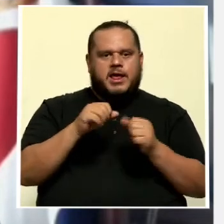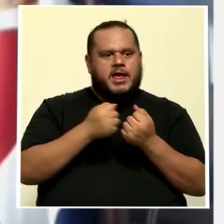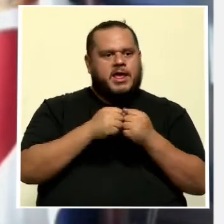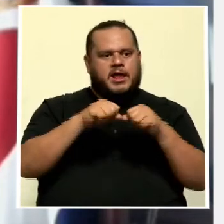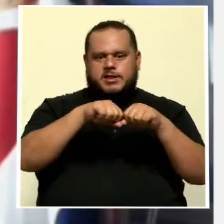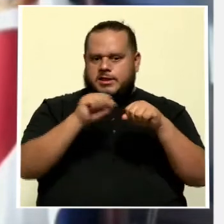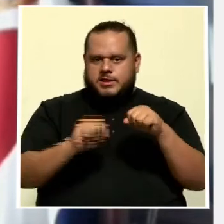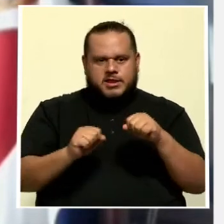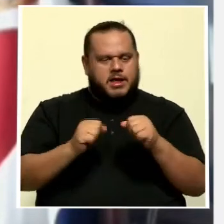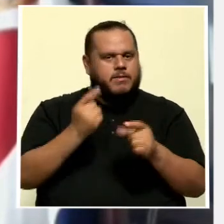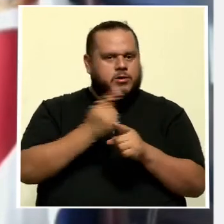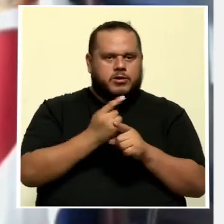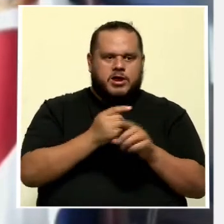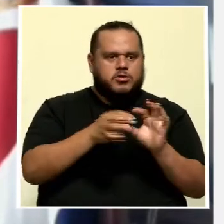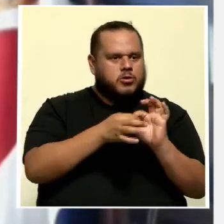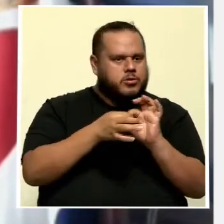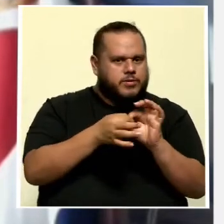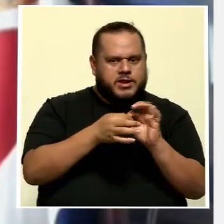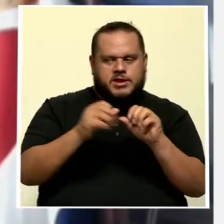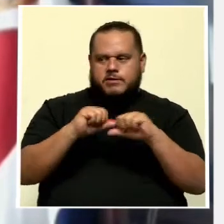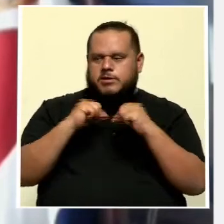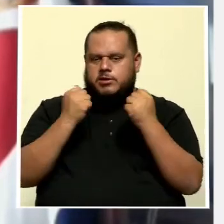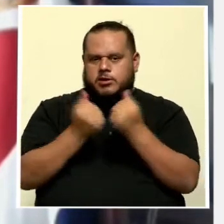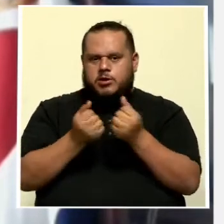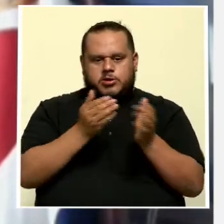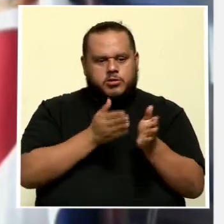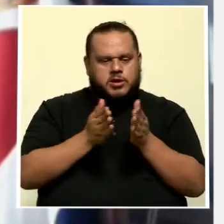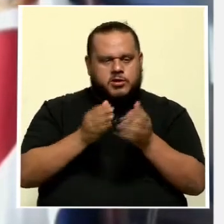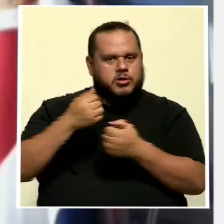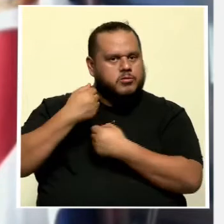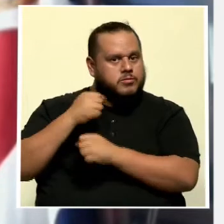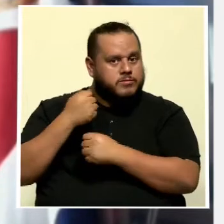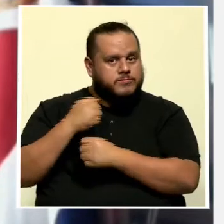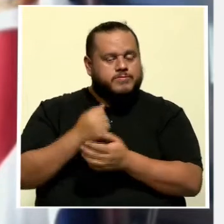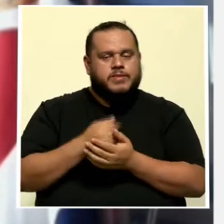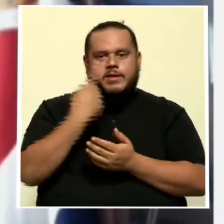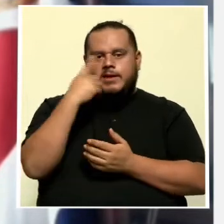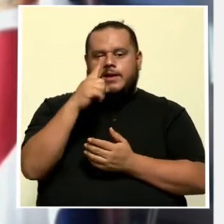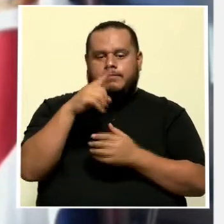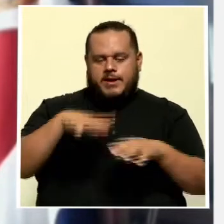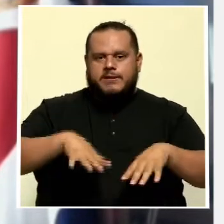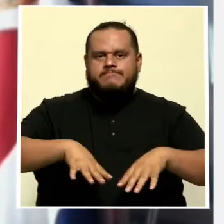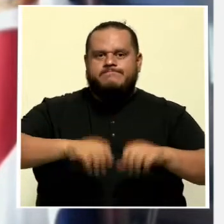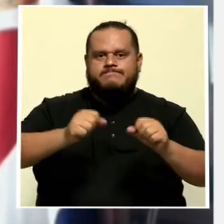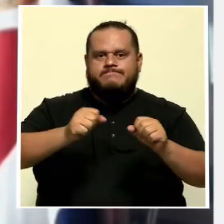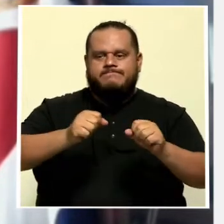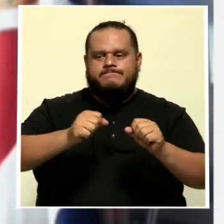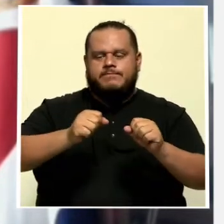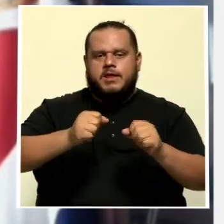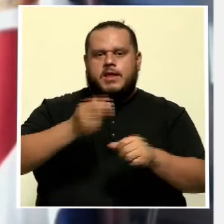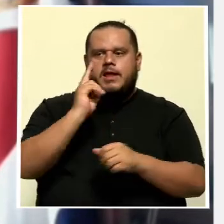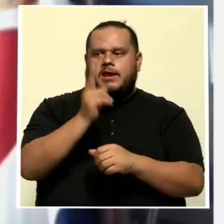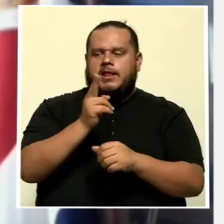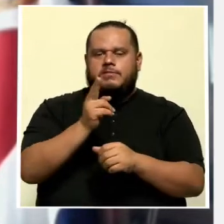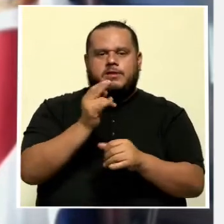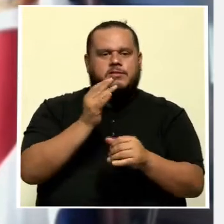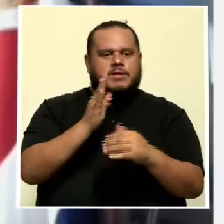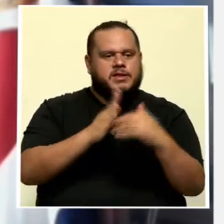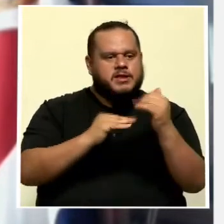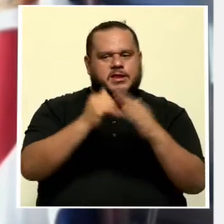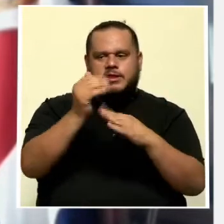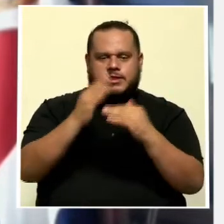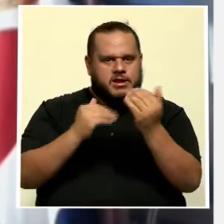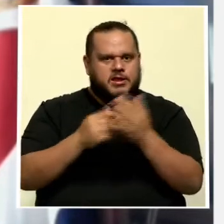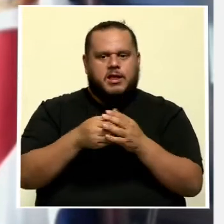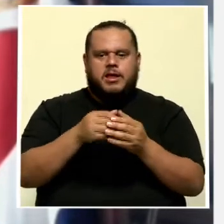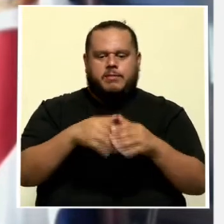fundaciones, cooperativas, asociaciones, organizaciones municipales para tomar las mismas instalaciones,